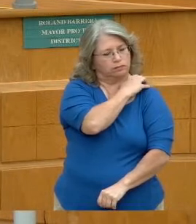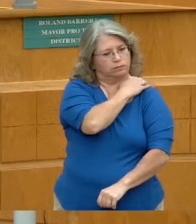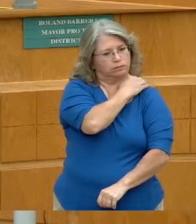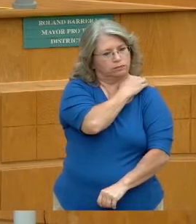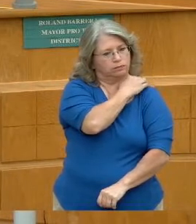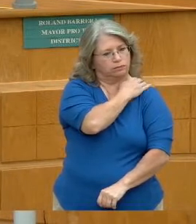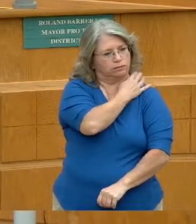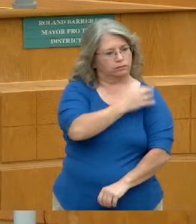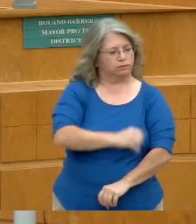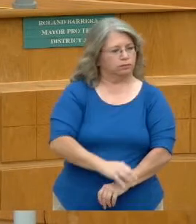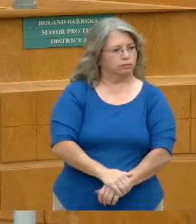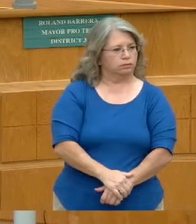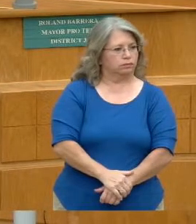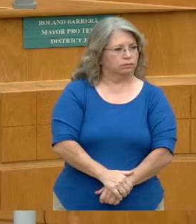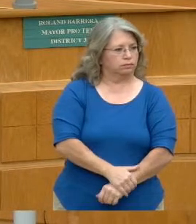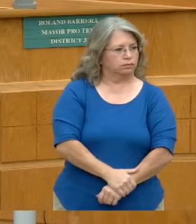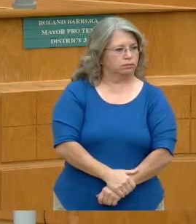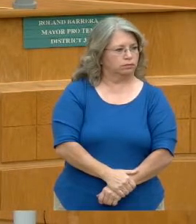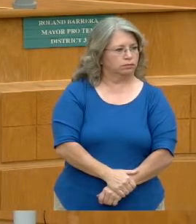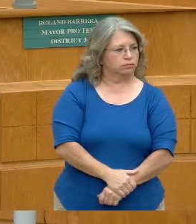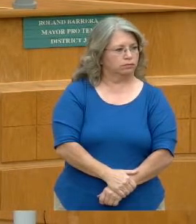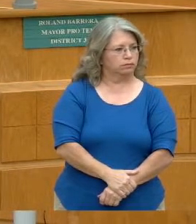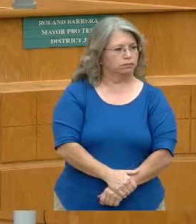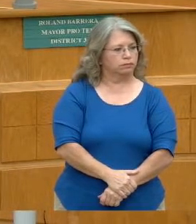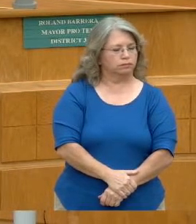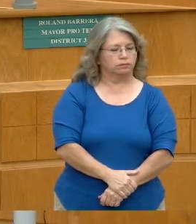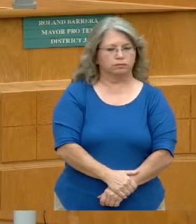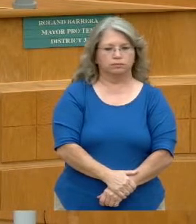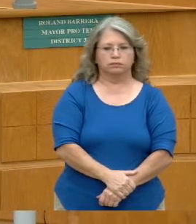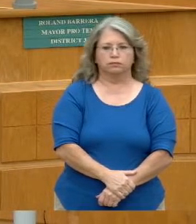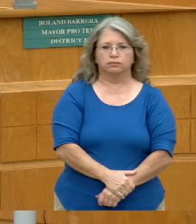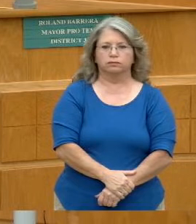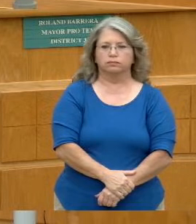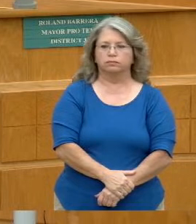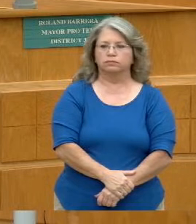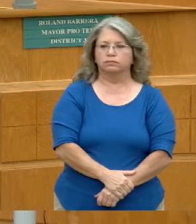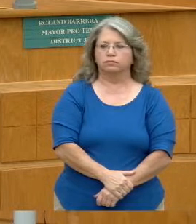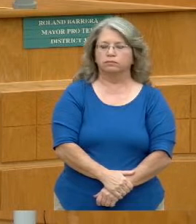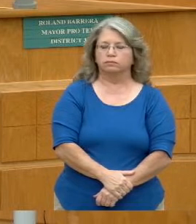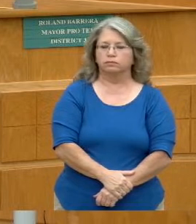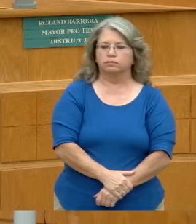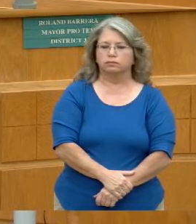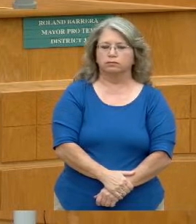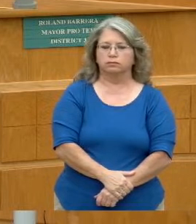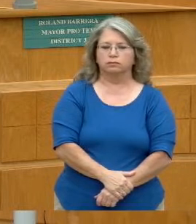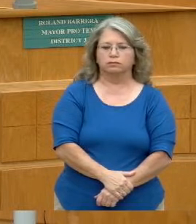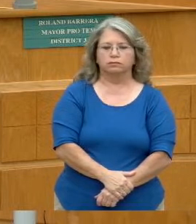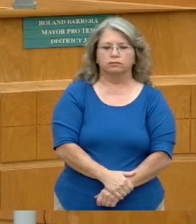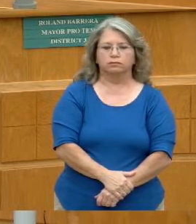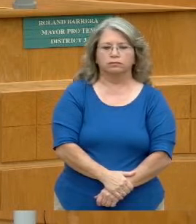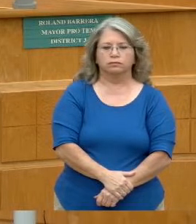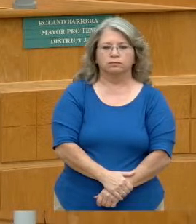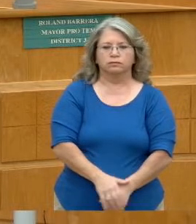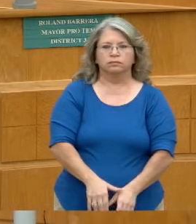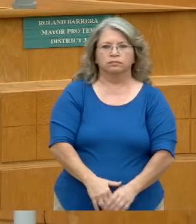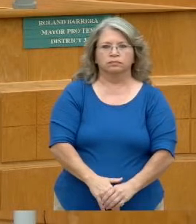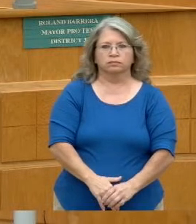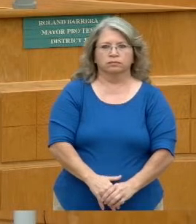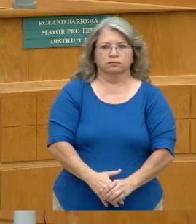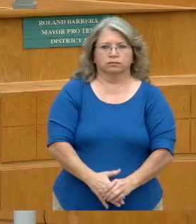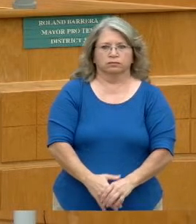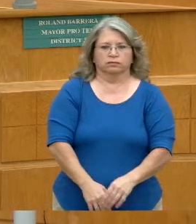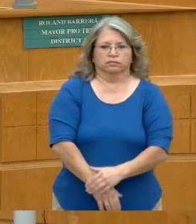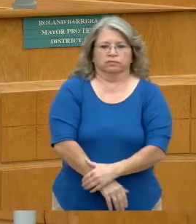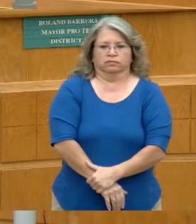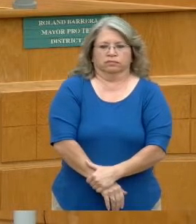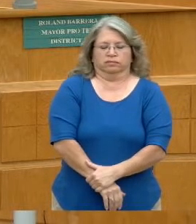hacer ejercicio. Todos los sábados de las 7 de la mañana a las 11 vamos a cerrar parte de Shoreline en dirección norte, frente al Parque Water's Edge. Así